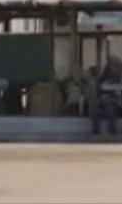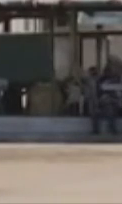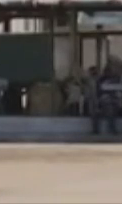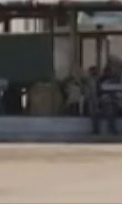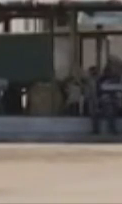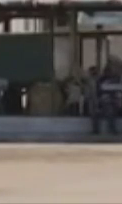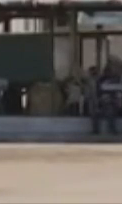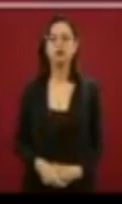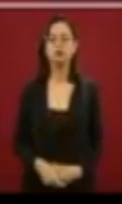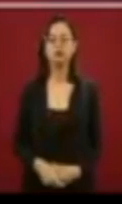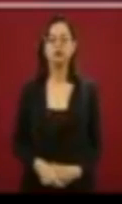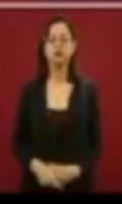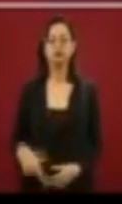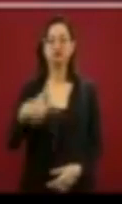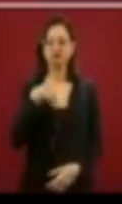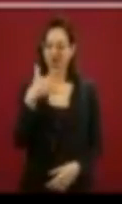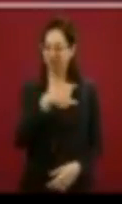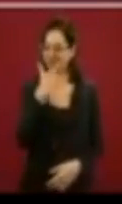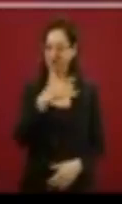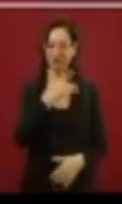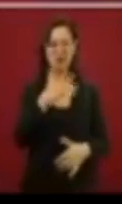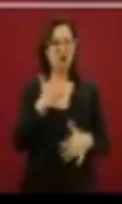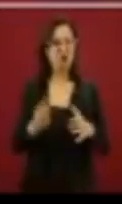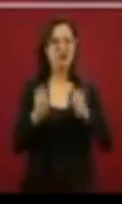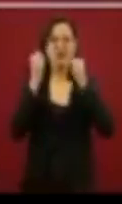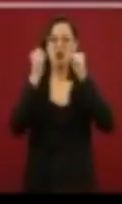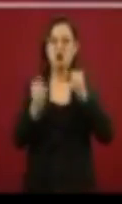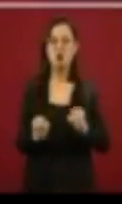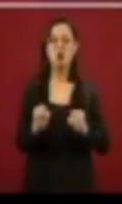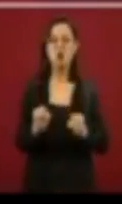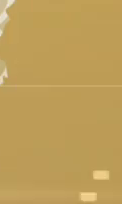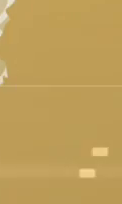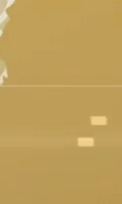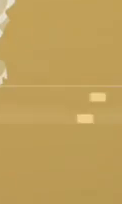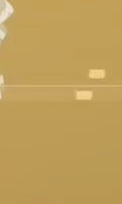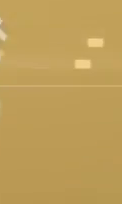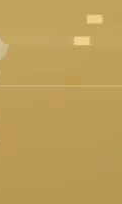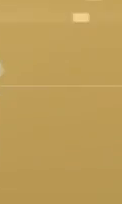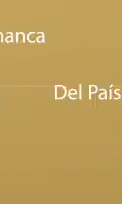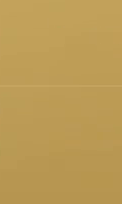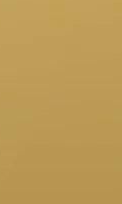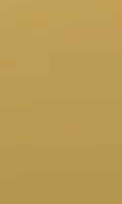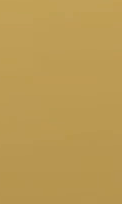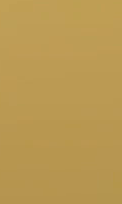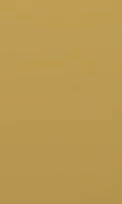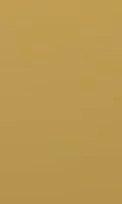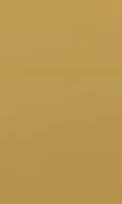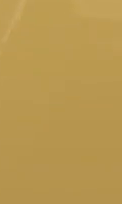coordinador de los senadores de Morena, quien la calificó como una barbaridad.